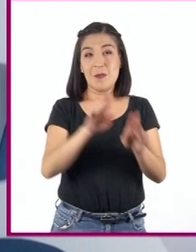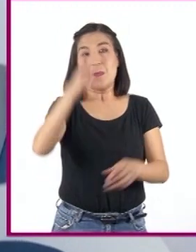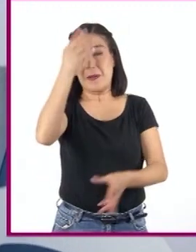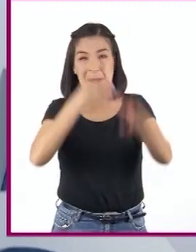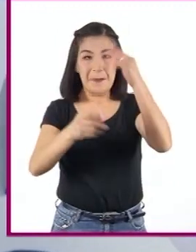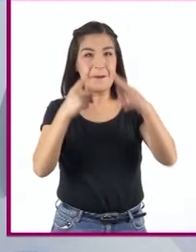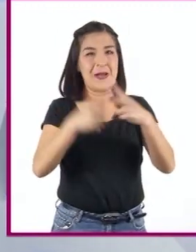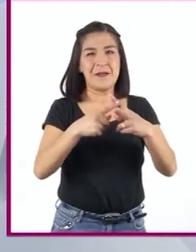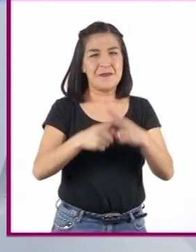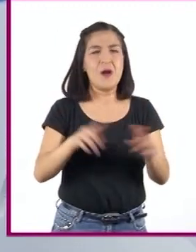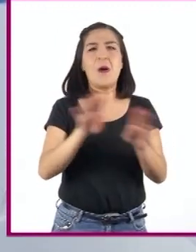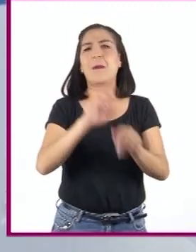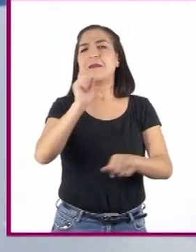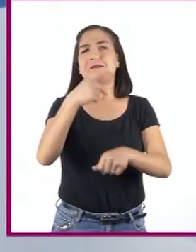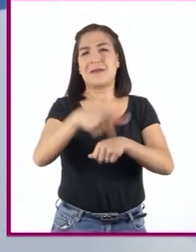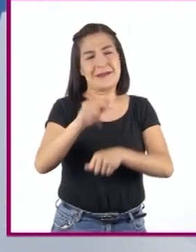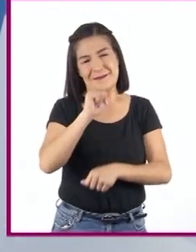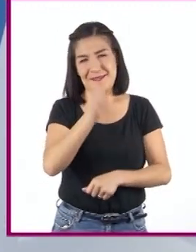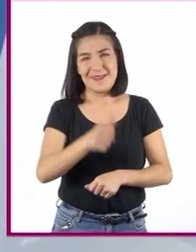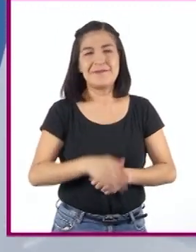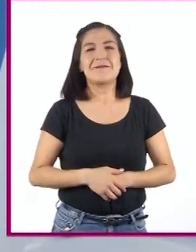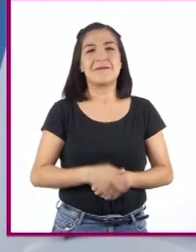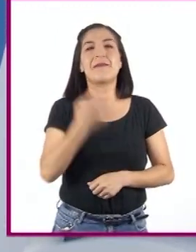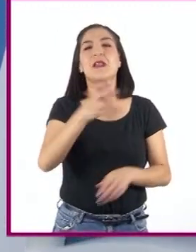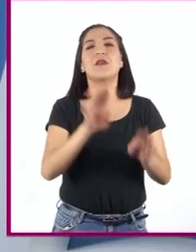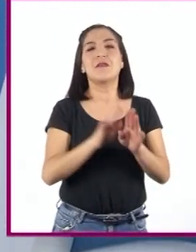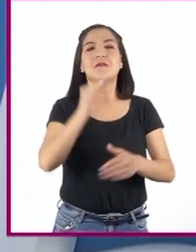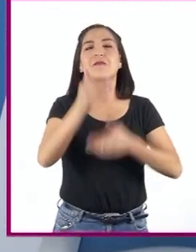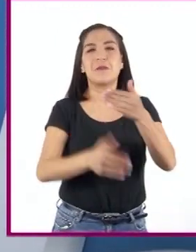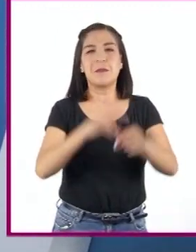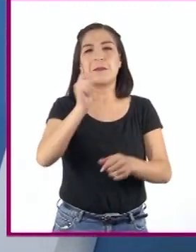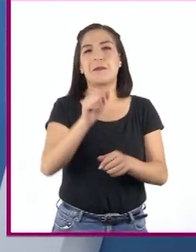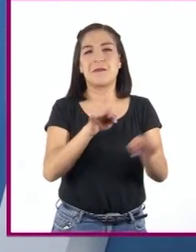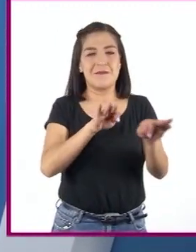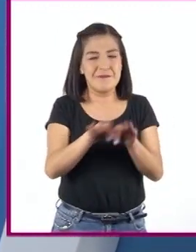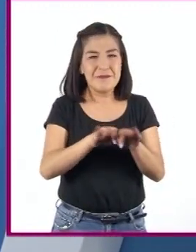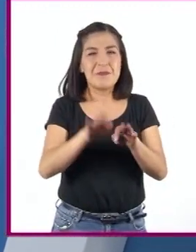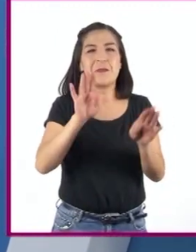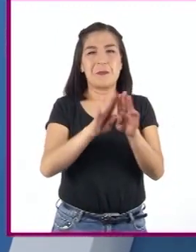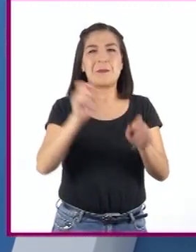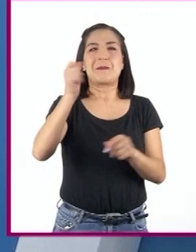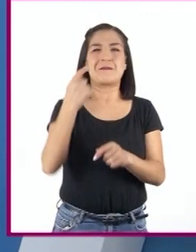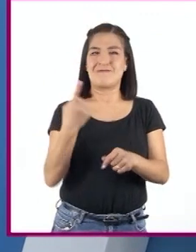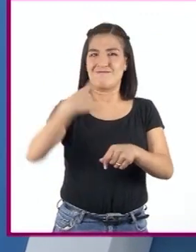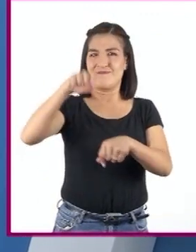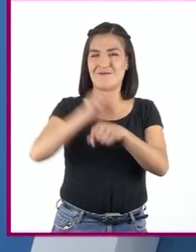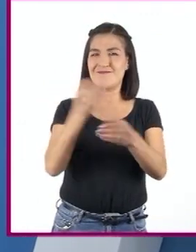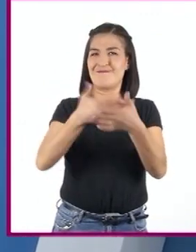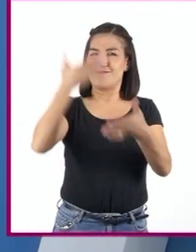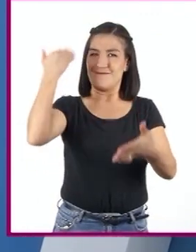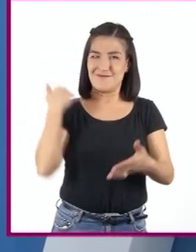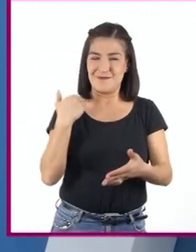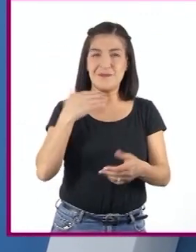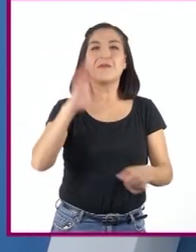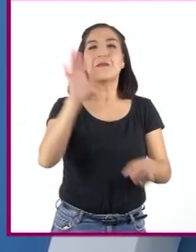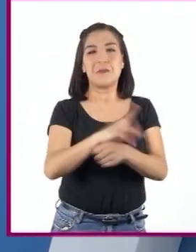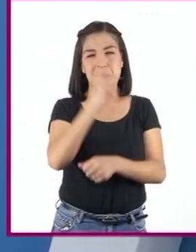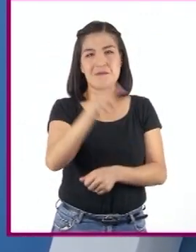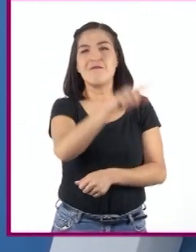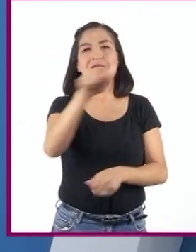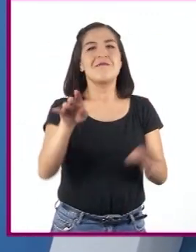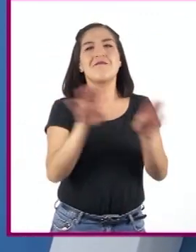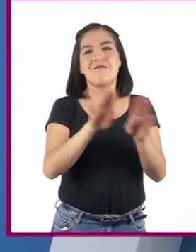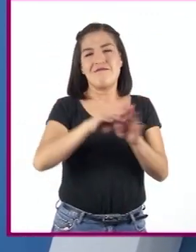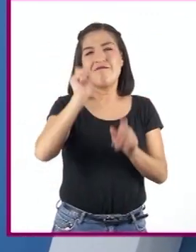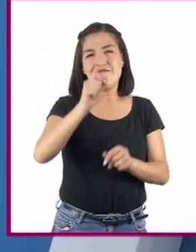peligro. Esta sesión da continuidad al trabajo que se realizó durante la semana anterior, por lo que conviene hacer un breve